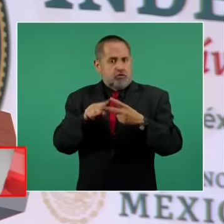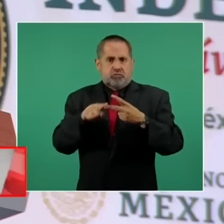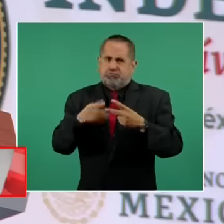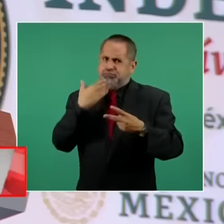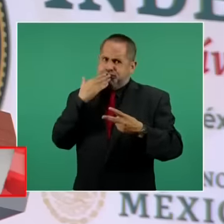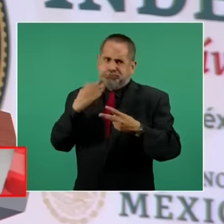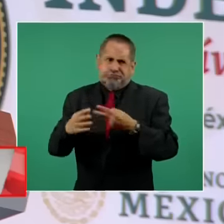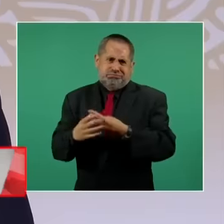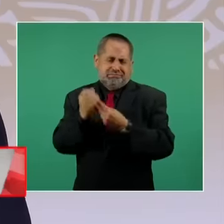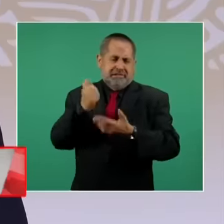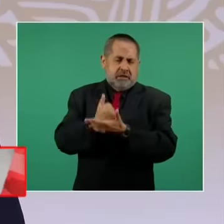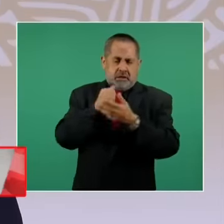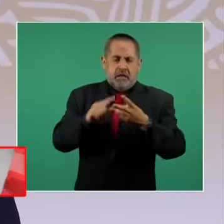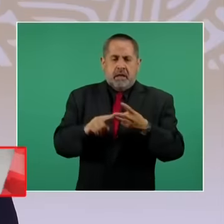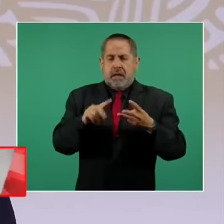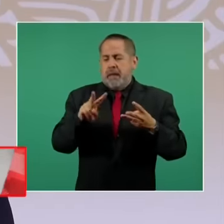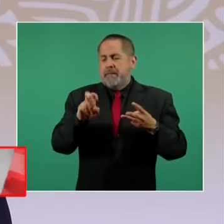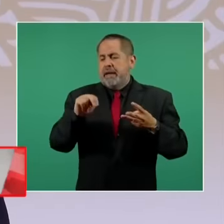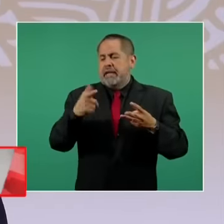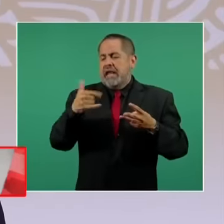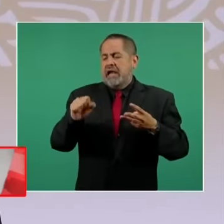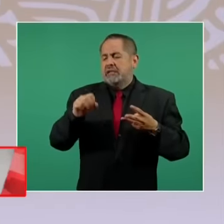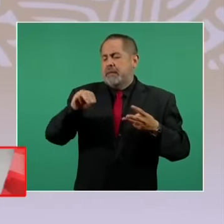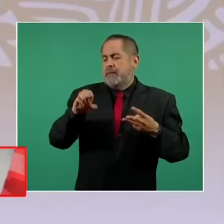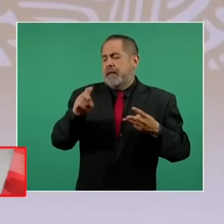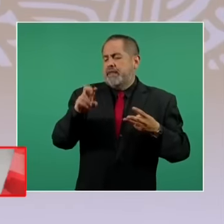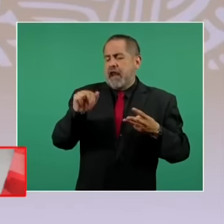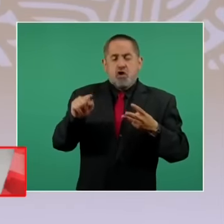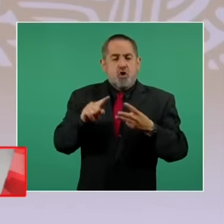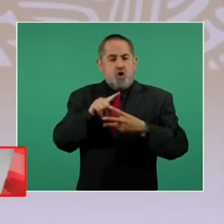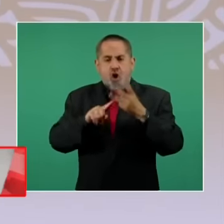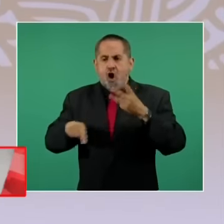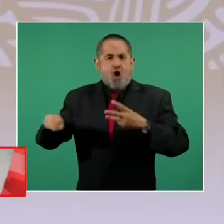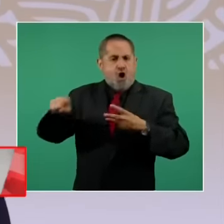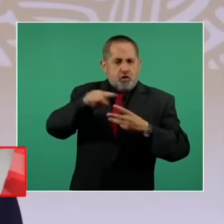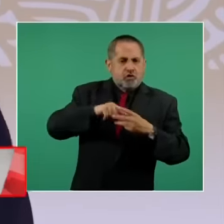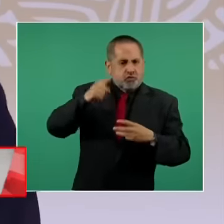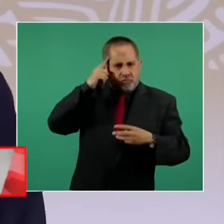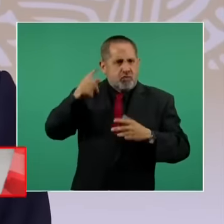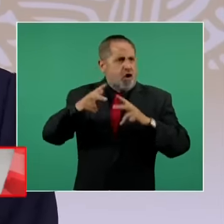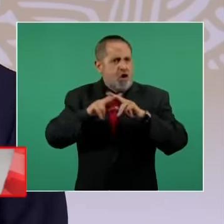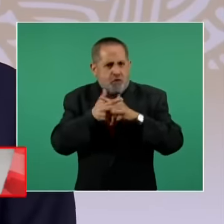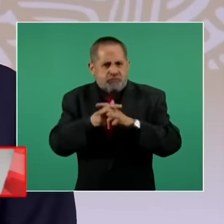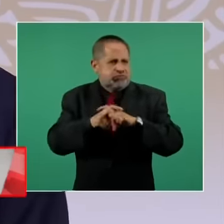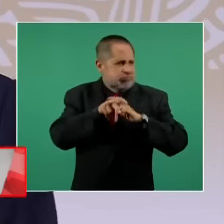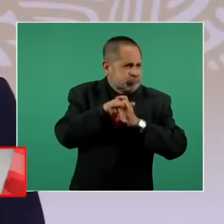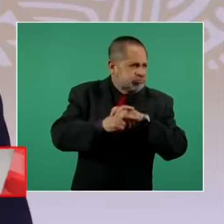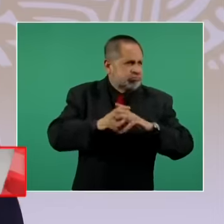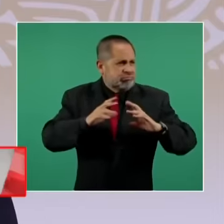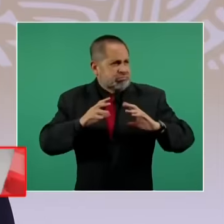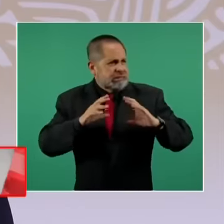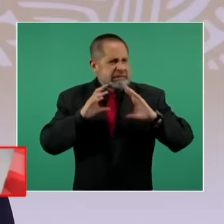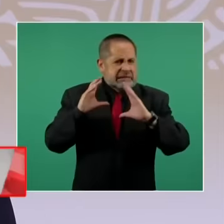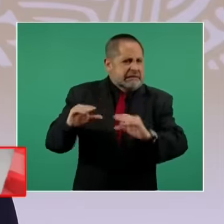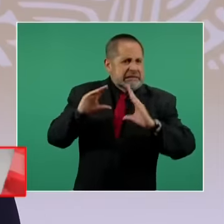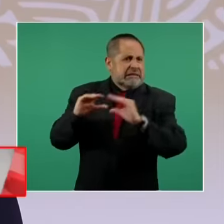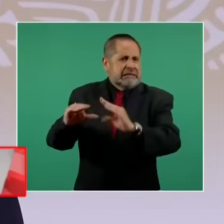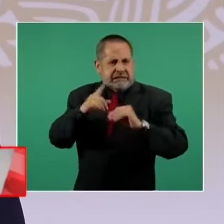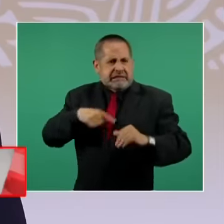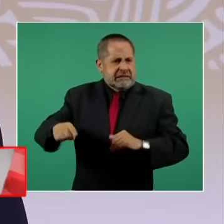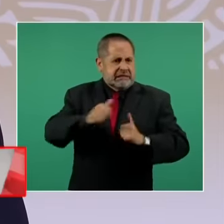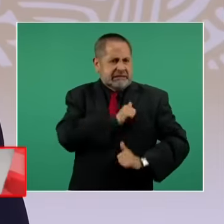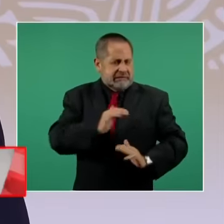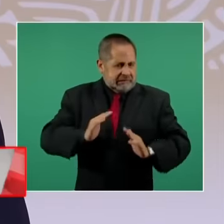Granma, Azarcio Venegas y Kid Medrano, luchadores profesionales que dieron entrenamiento físico a la tropa, Irma y